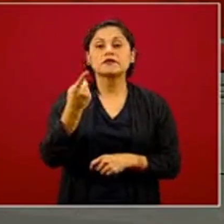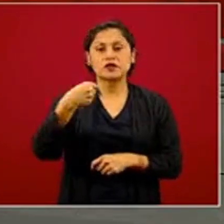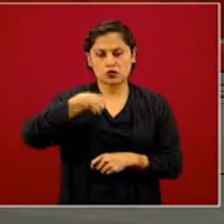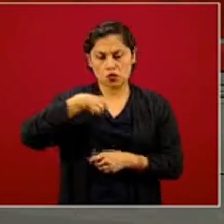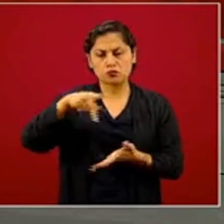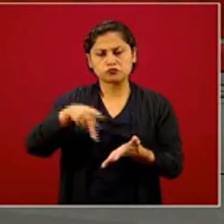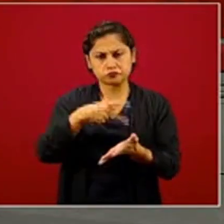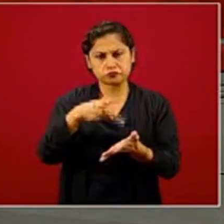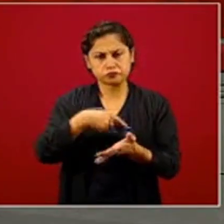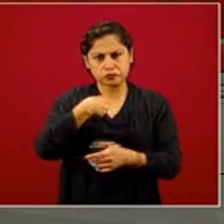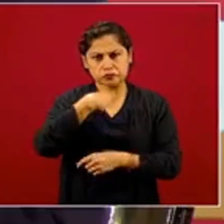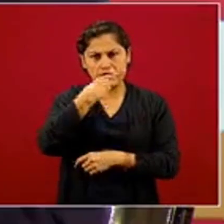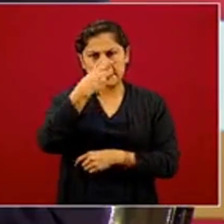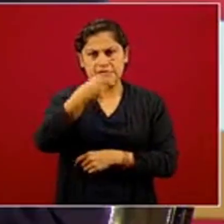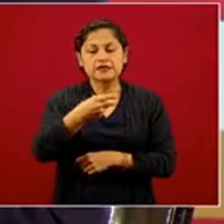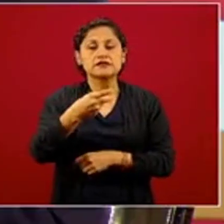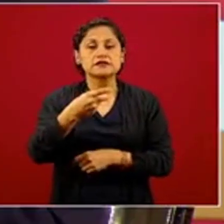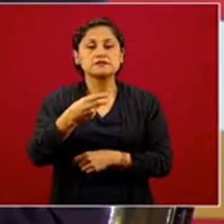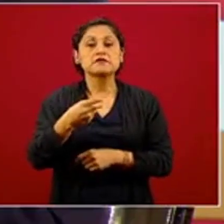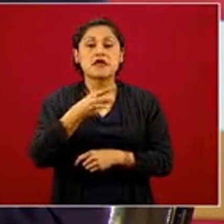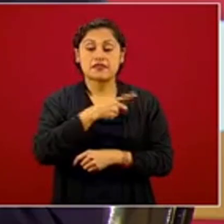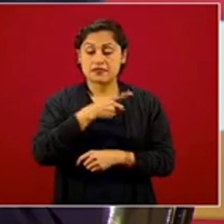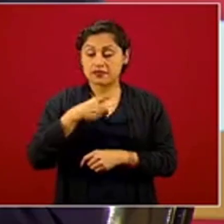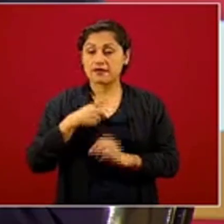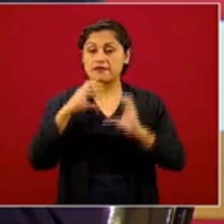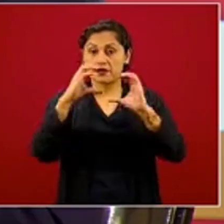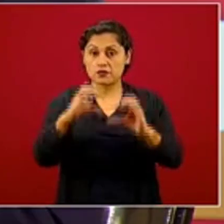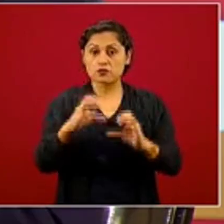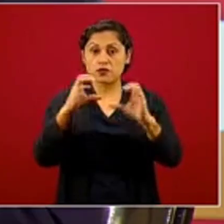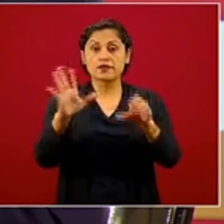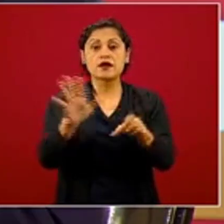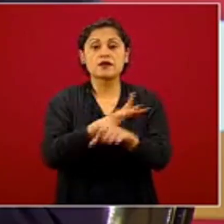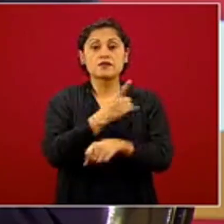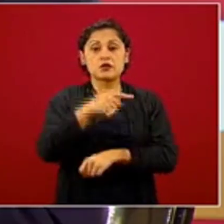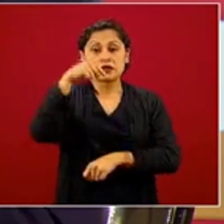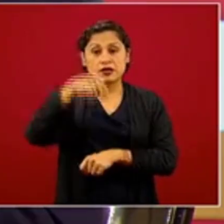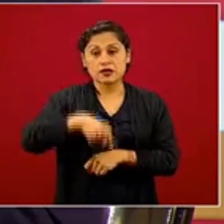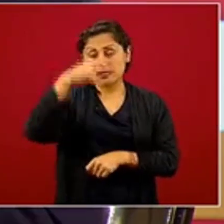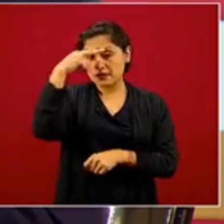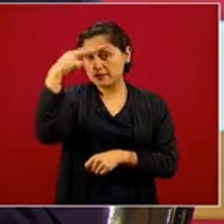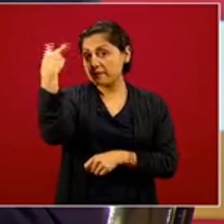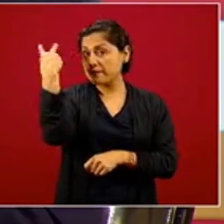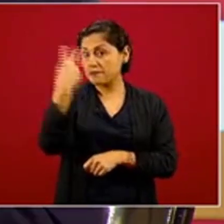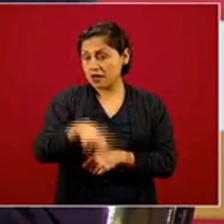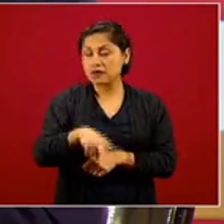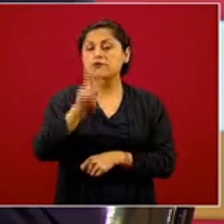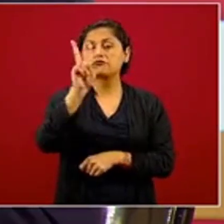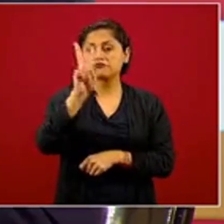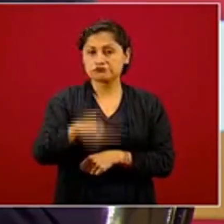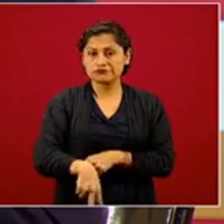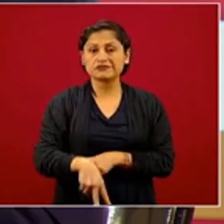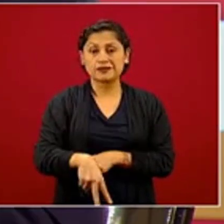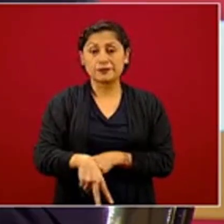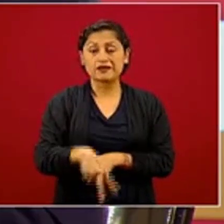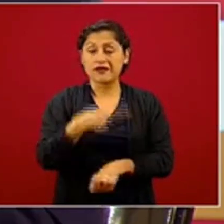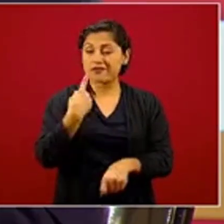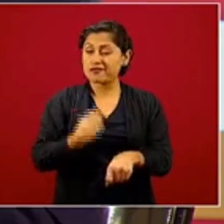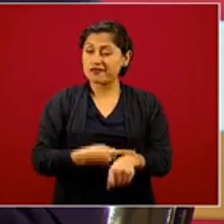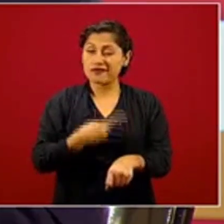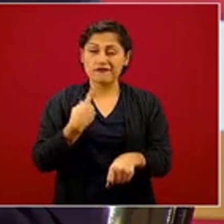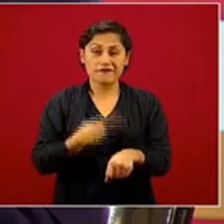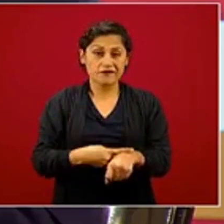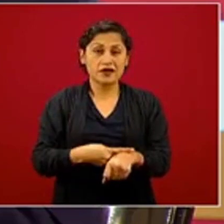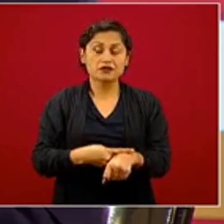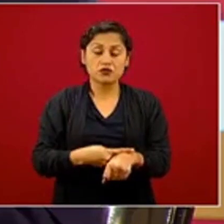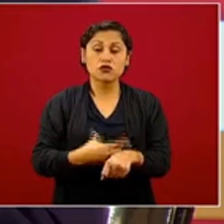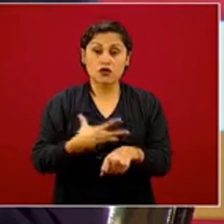elemento adicional de precaución, y dado que en México tenemos una inmensa epidemia o estado